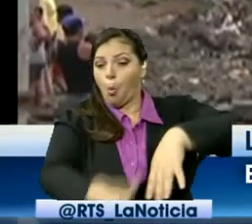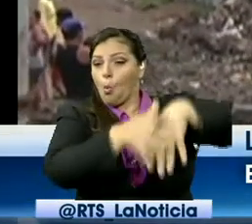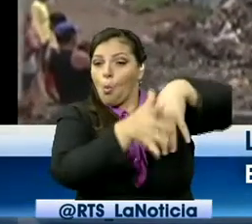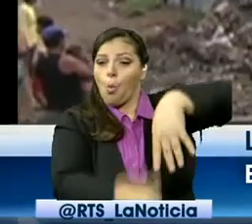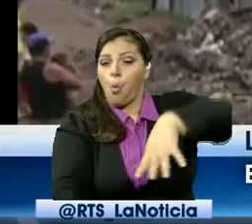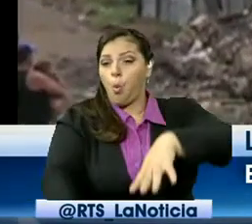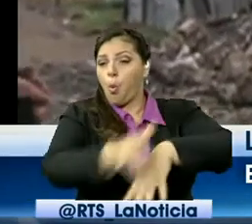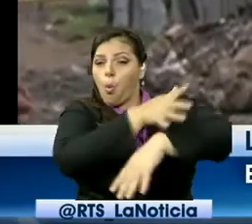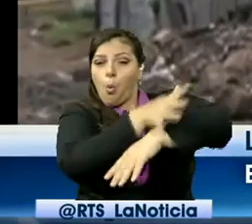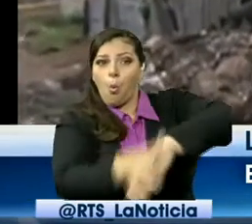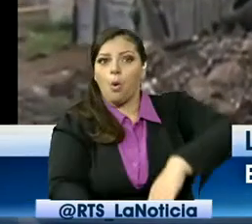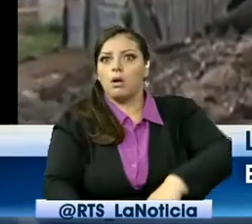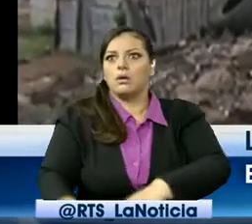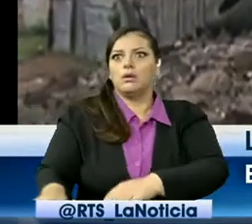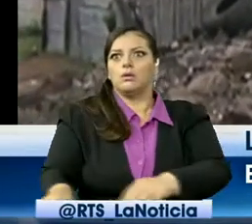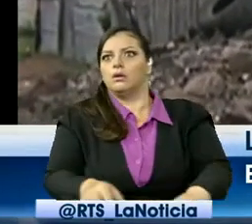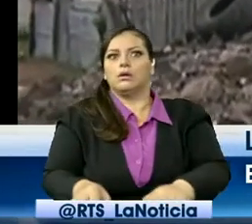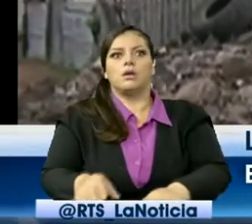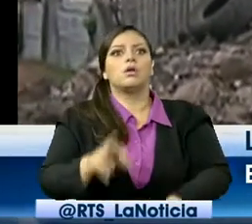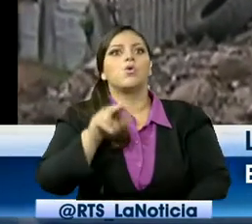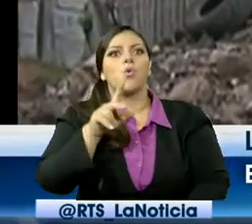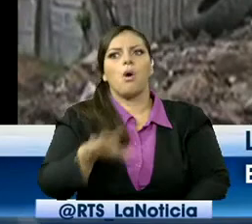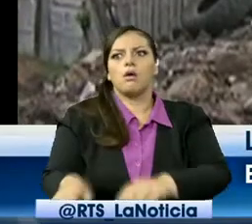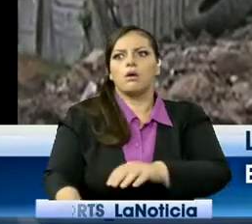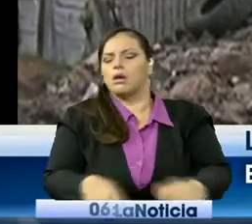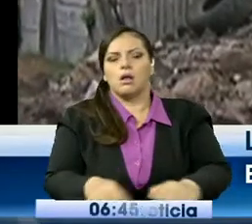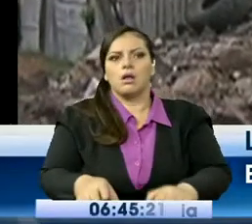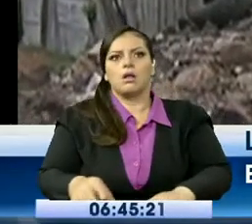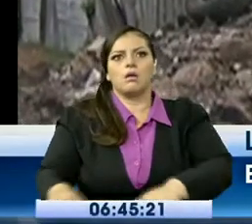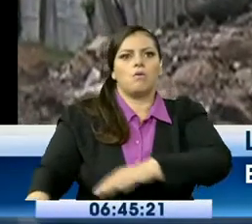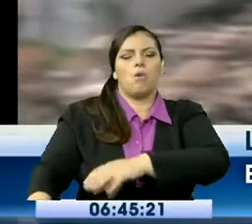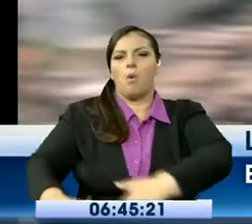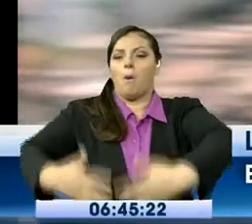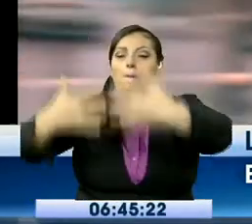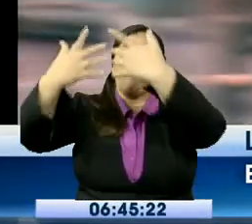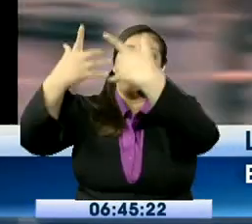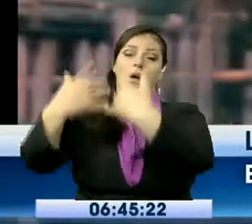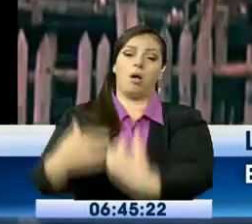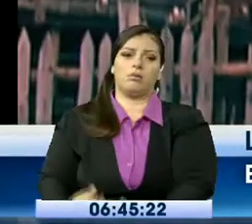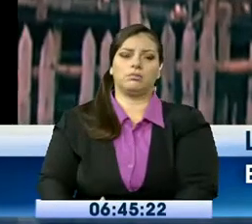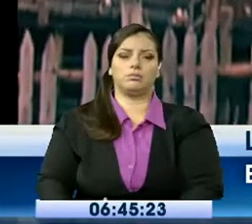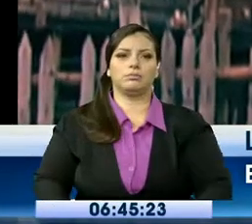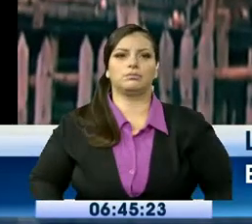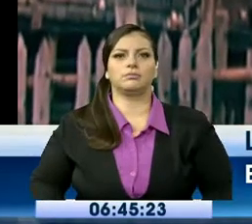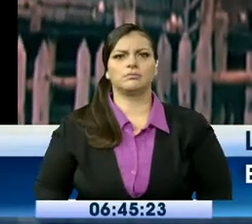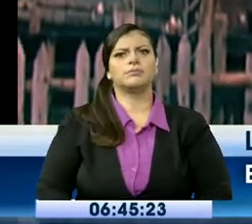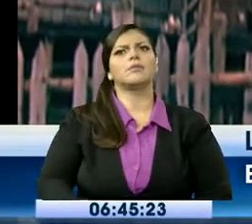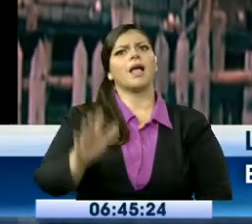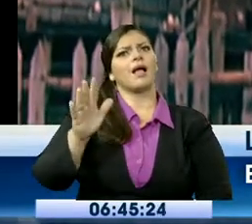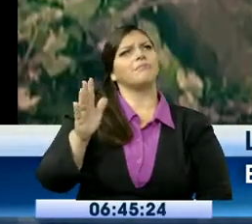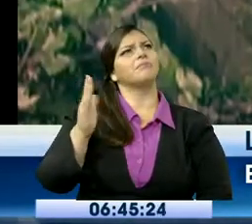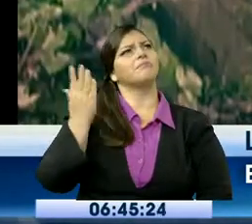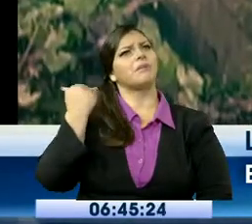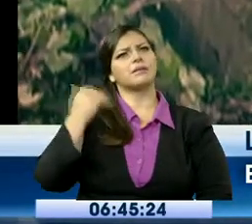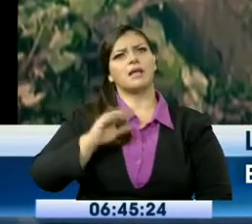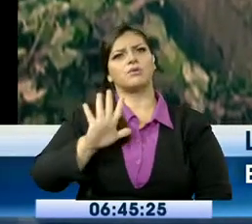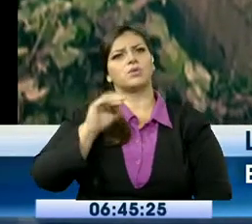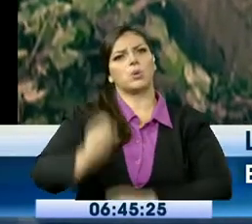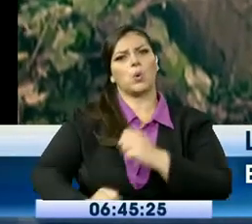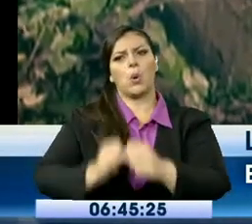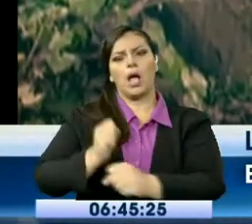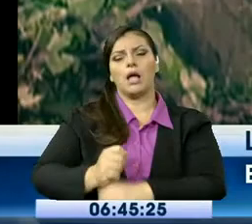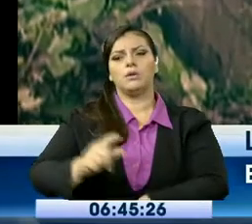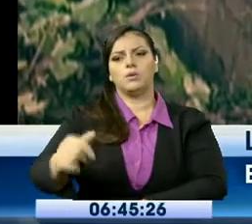Como que ha sido un temblor. Esta pared lo construyeron hace como unos 5 años atrás, más o menos. Los habitantes de este inmueble prefirieron abandonar la